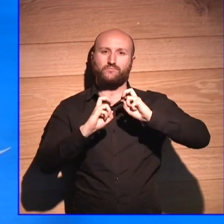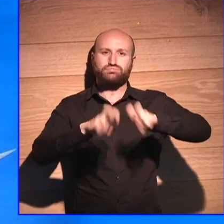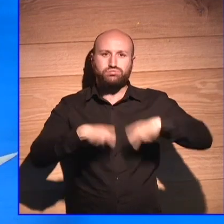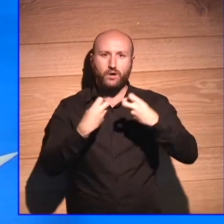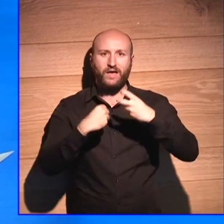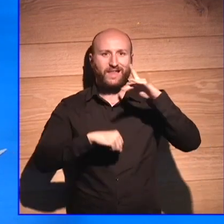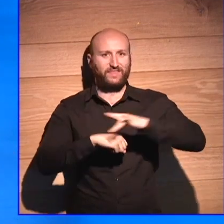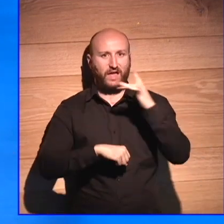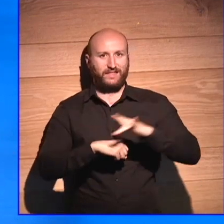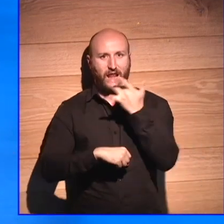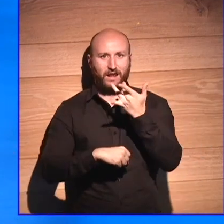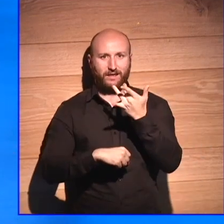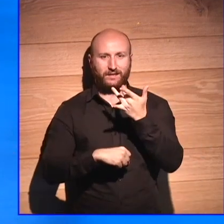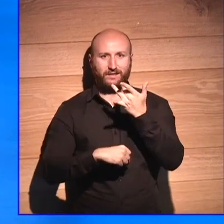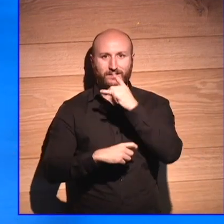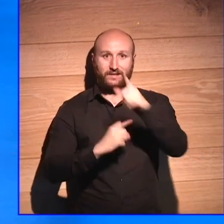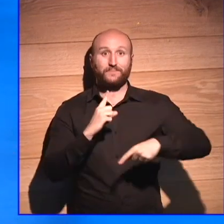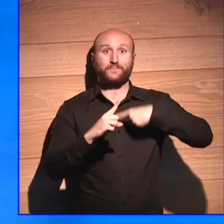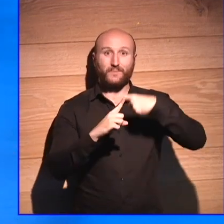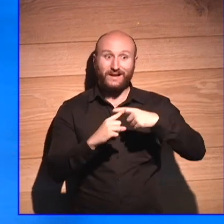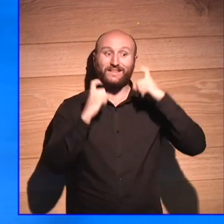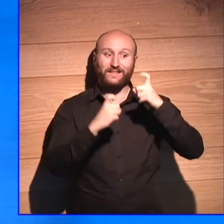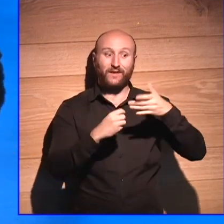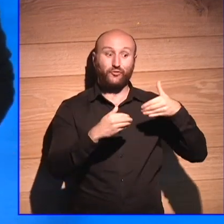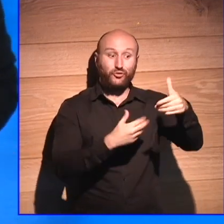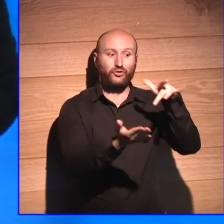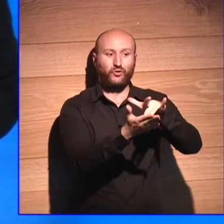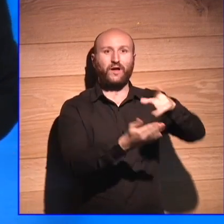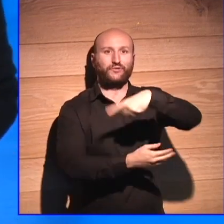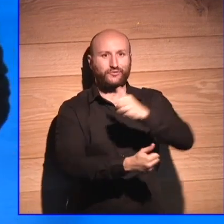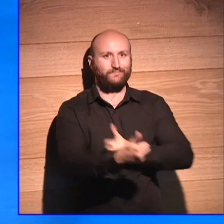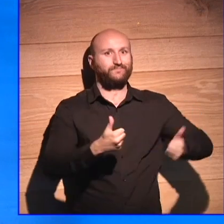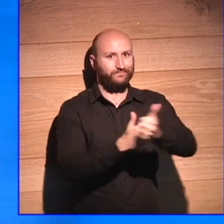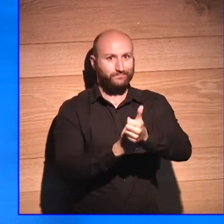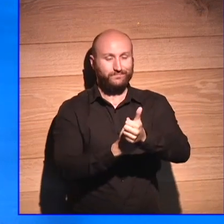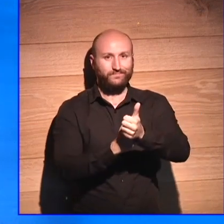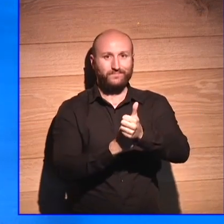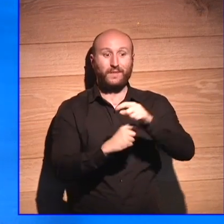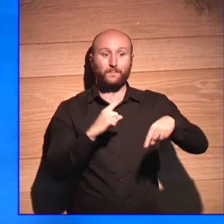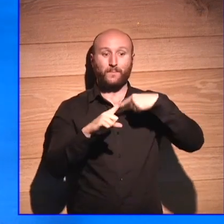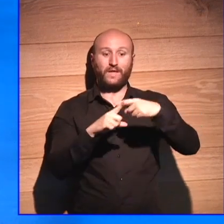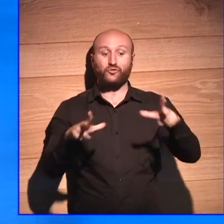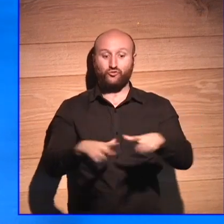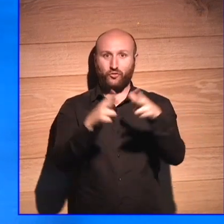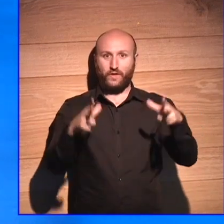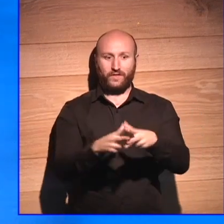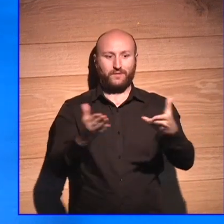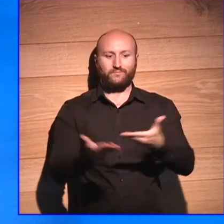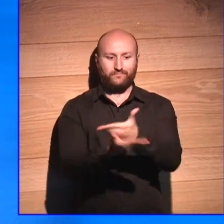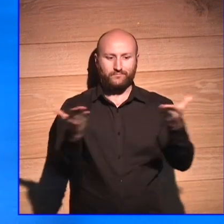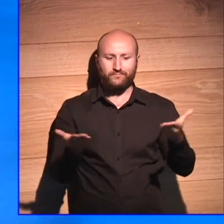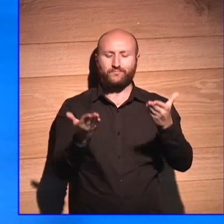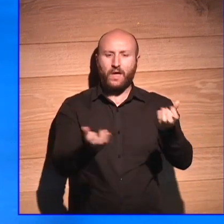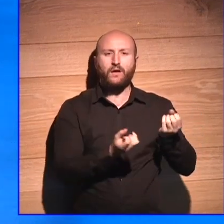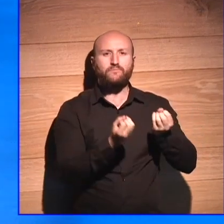estamos inmersos, y no solo eso, sino que intentamos adelantarnos al futuro y trasladar a la sociedad cómo vemos lo que está ocurriendo a